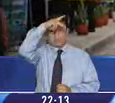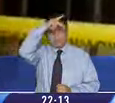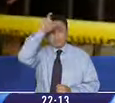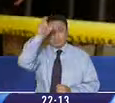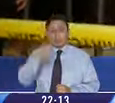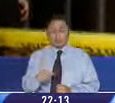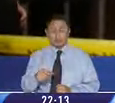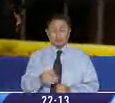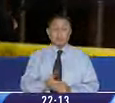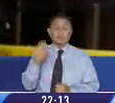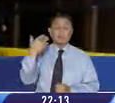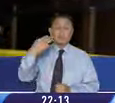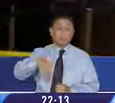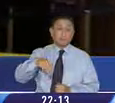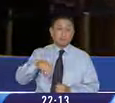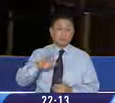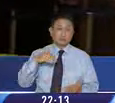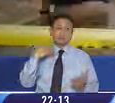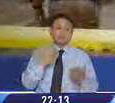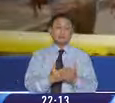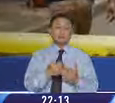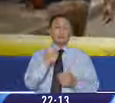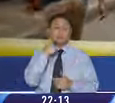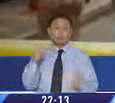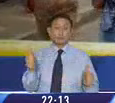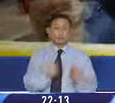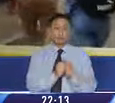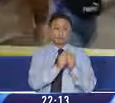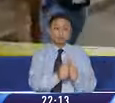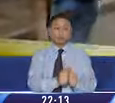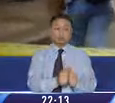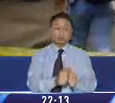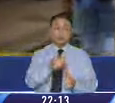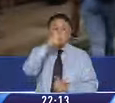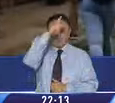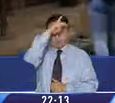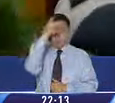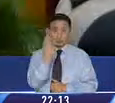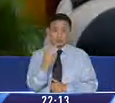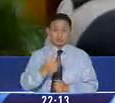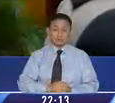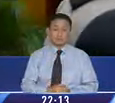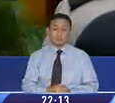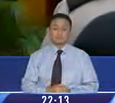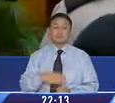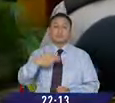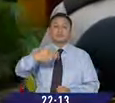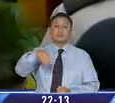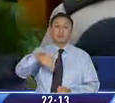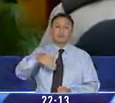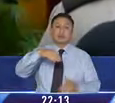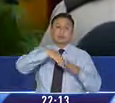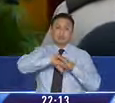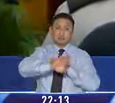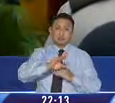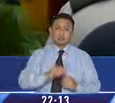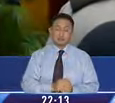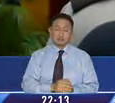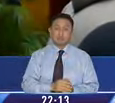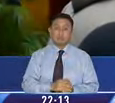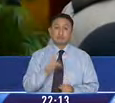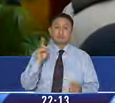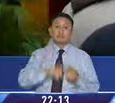al hotel el pasado miércoles en compañía de un hombre, también de nacionalidad peruana. El día miércoles ingresan y hasta